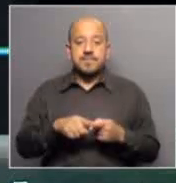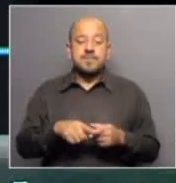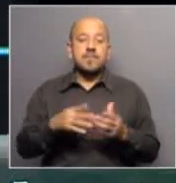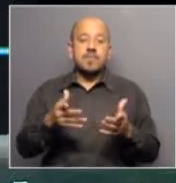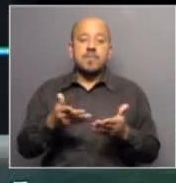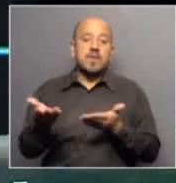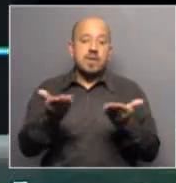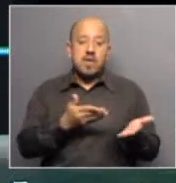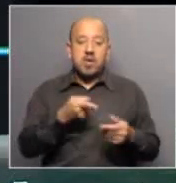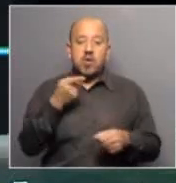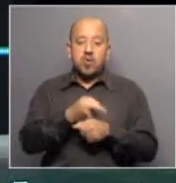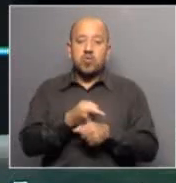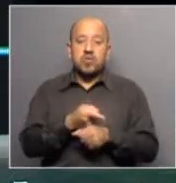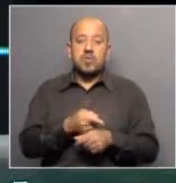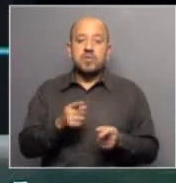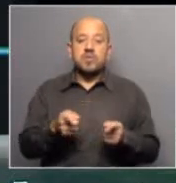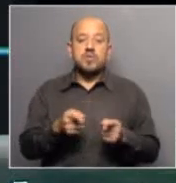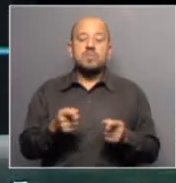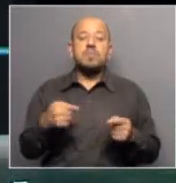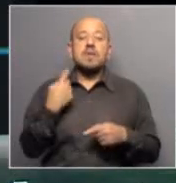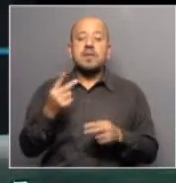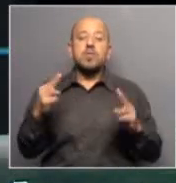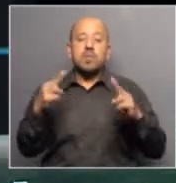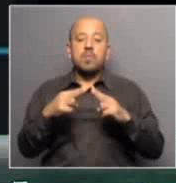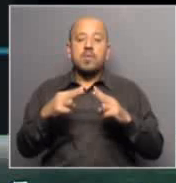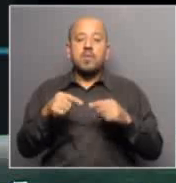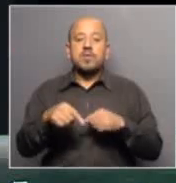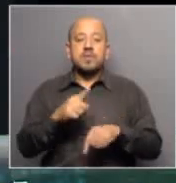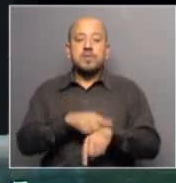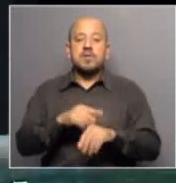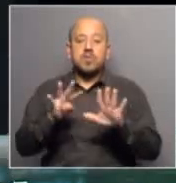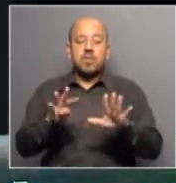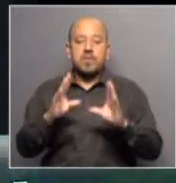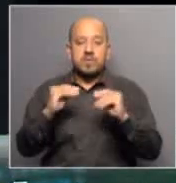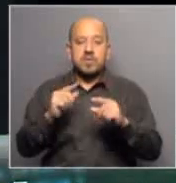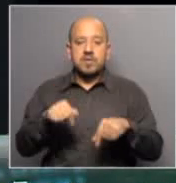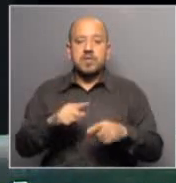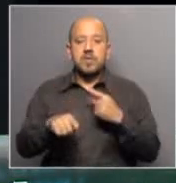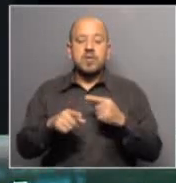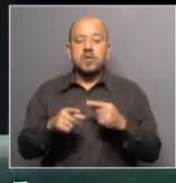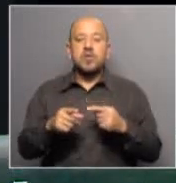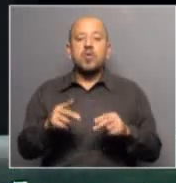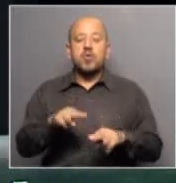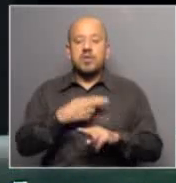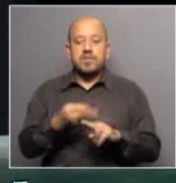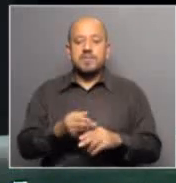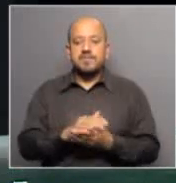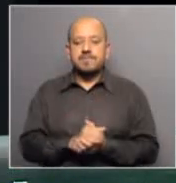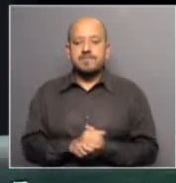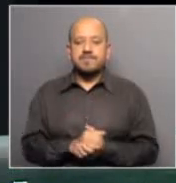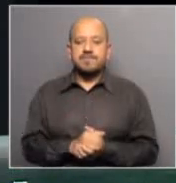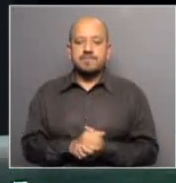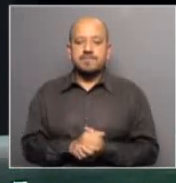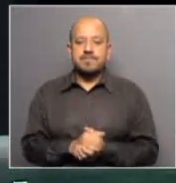al narcotráfico va por otro lado. Nosotros nos encontramos mañana a las 21 horas, como siempre acá en TV Ciudad, con un nuevo programa de La Letra Chica.